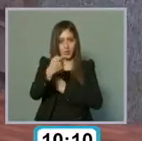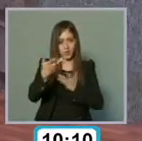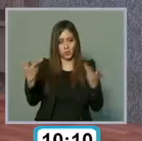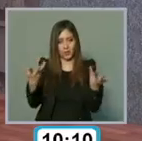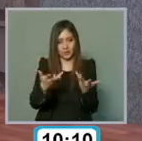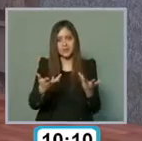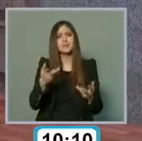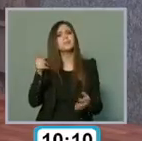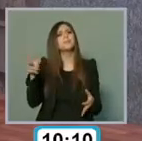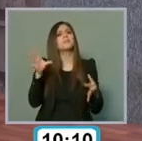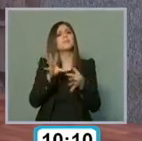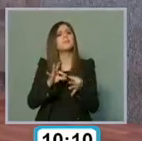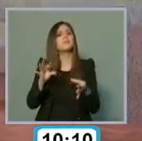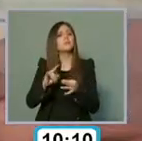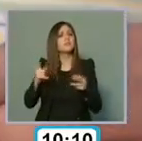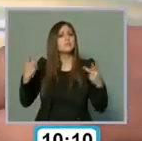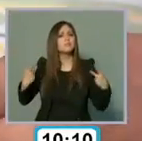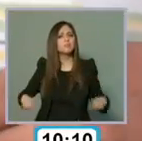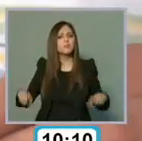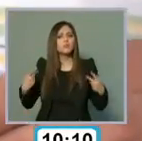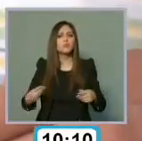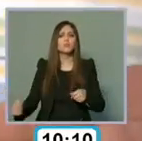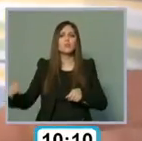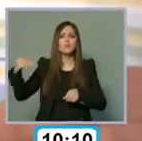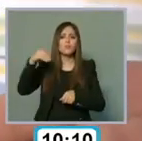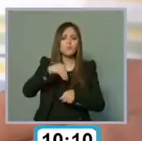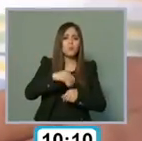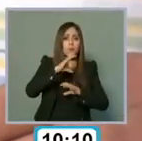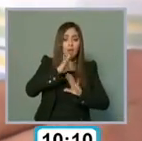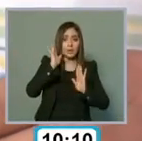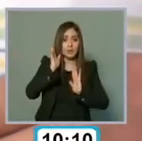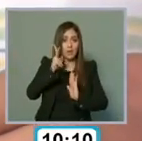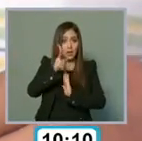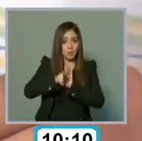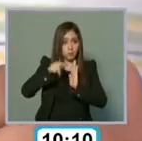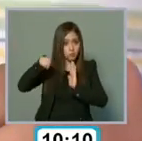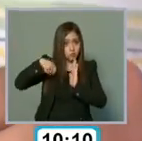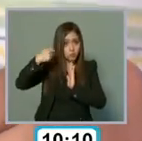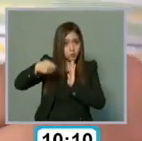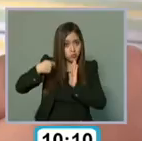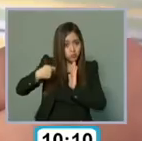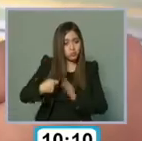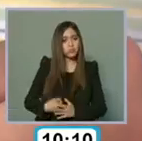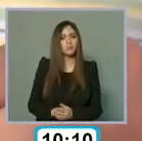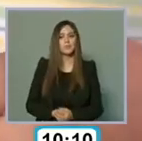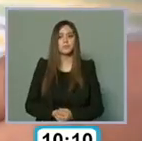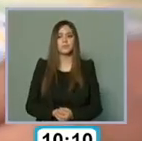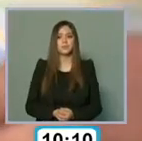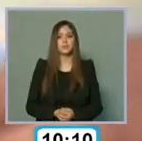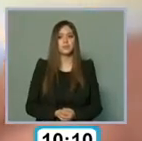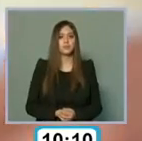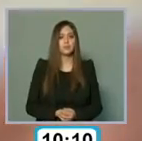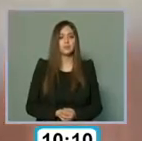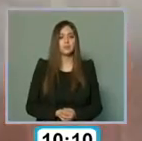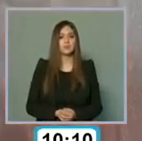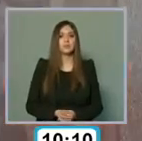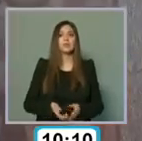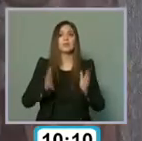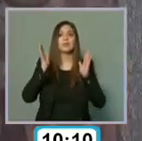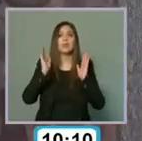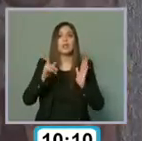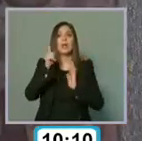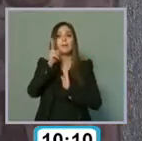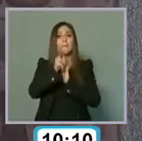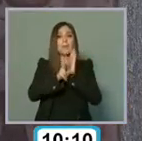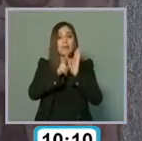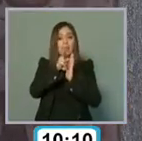público dónde podemos encontrar el sencillo. Ya hay videoclip. Ya, ahorita, bueno, el videoclip se estrena